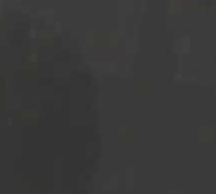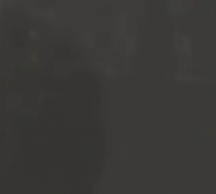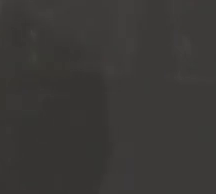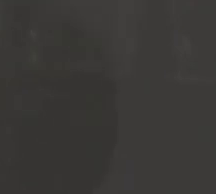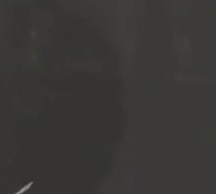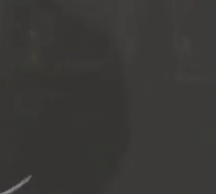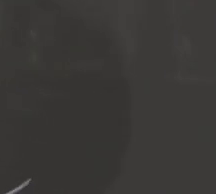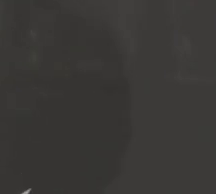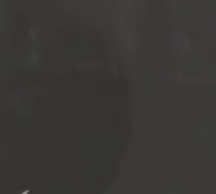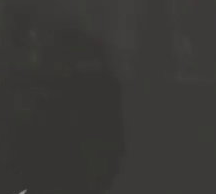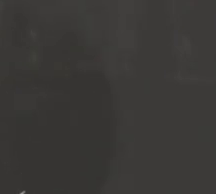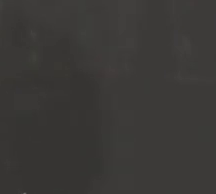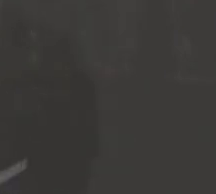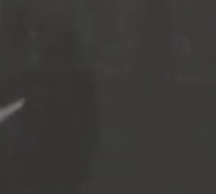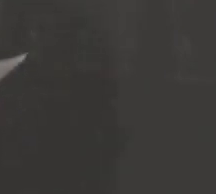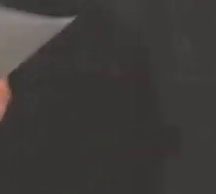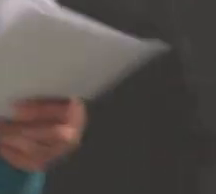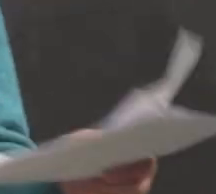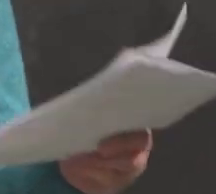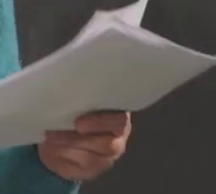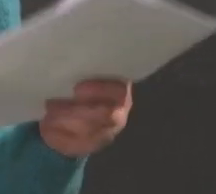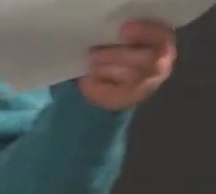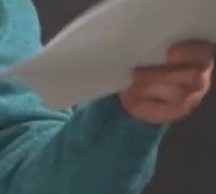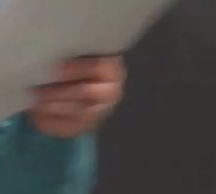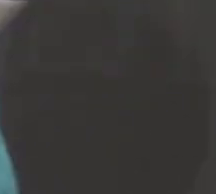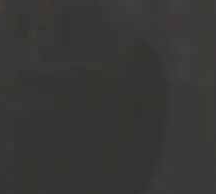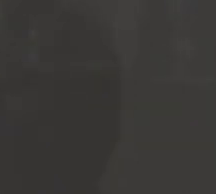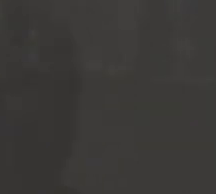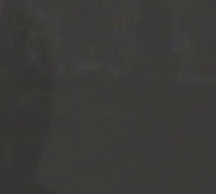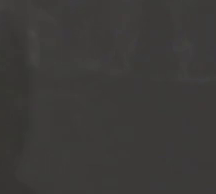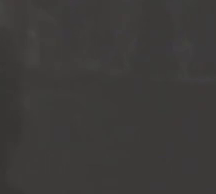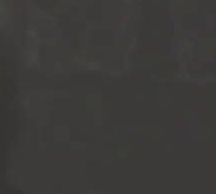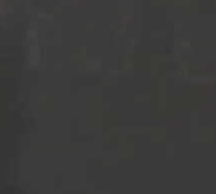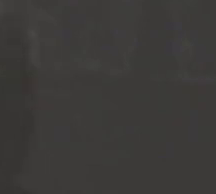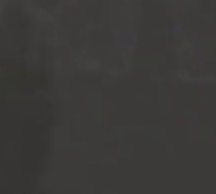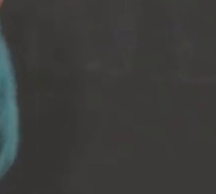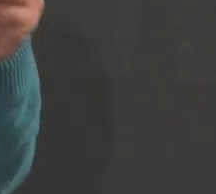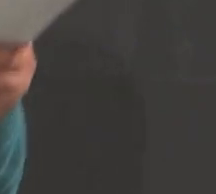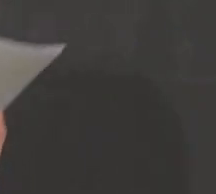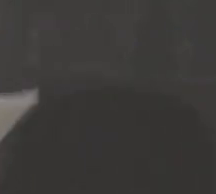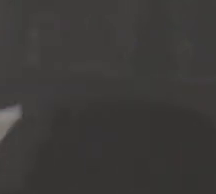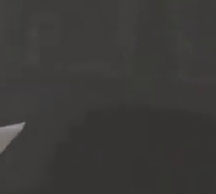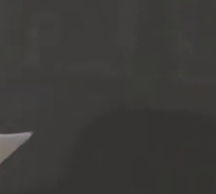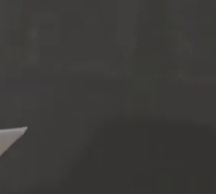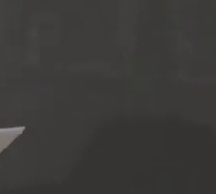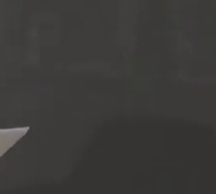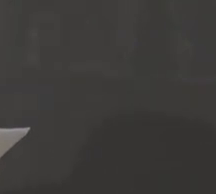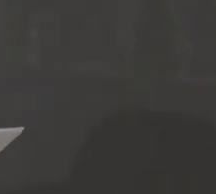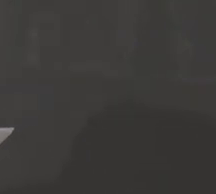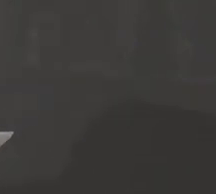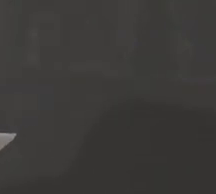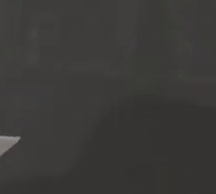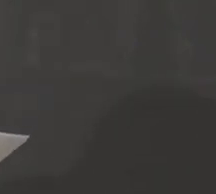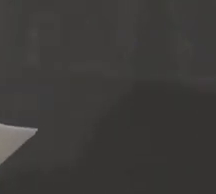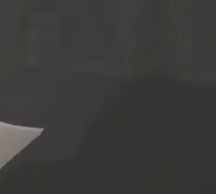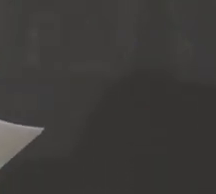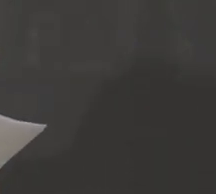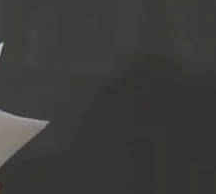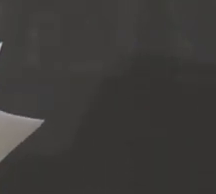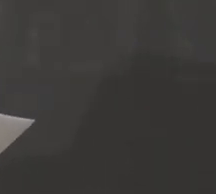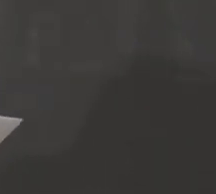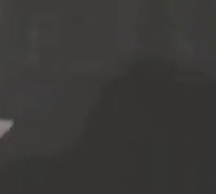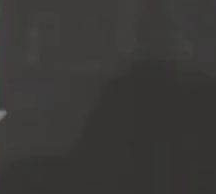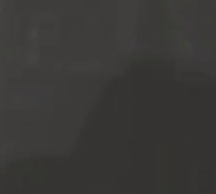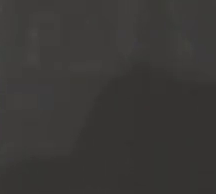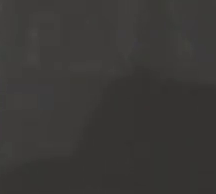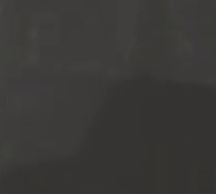enriquecimiento y ahí era para sobrevivir era traficar con 10 kilos de fariña pues con arroz con tal y estaba muy ligado a las mujeres como dicen